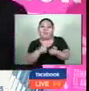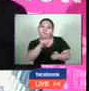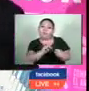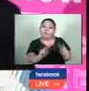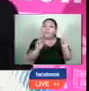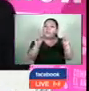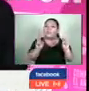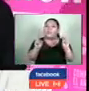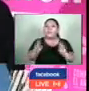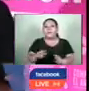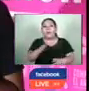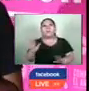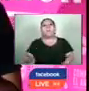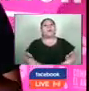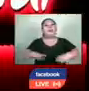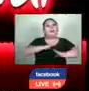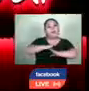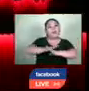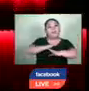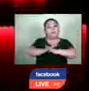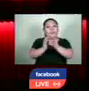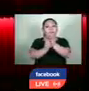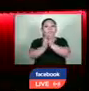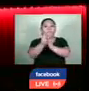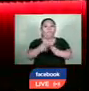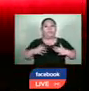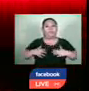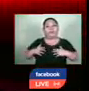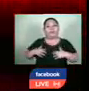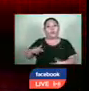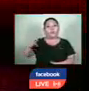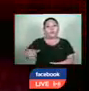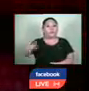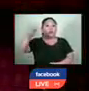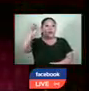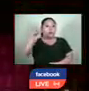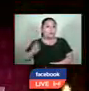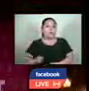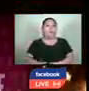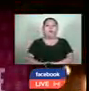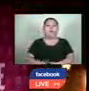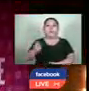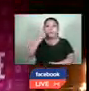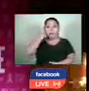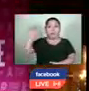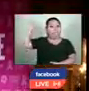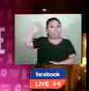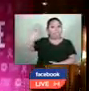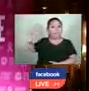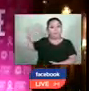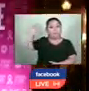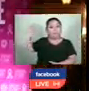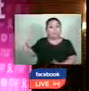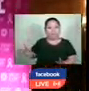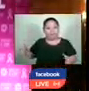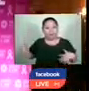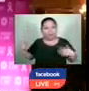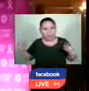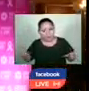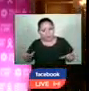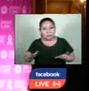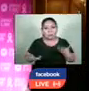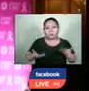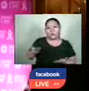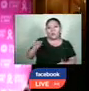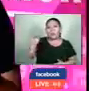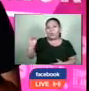es ayudar a la prevención del cáncer de mama en este mes de octubre. Como pueden ver atrás de mí, está la tienda de Panamericana,